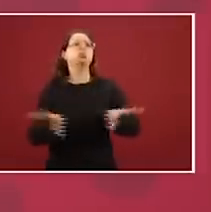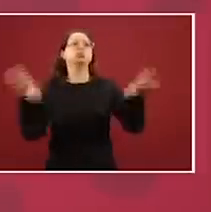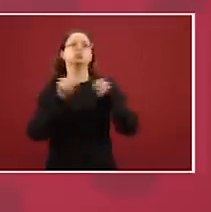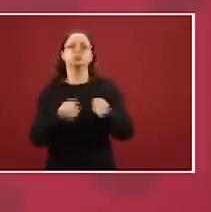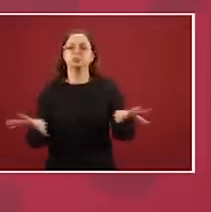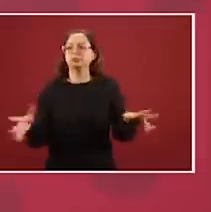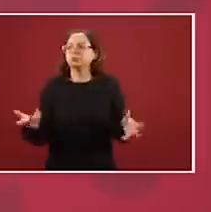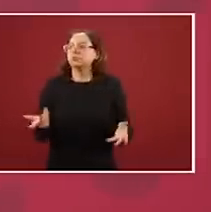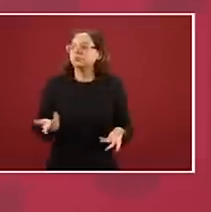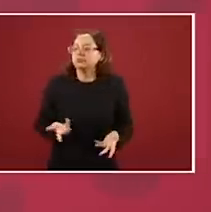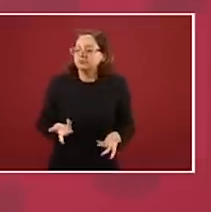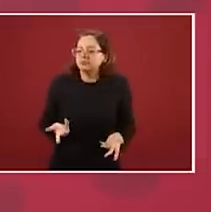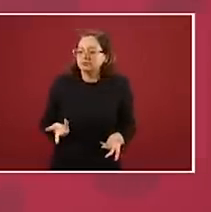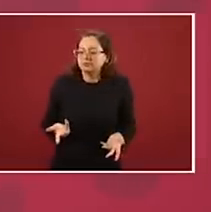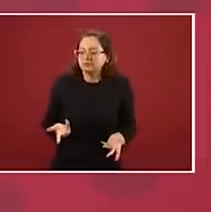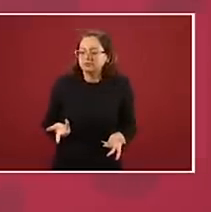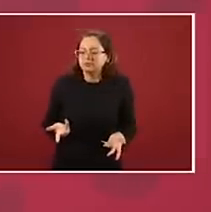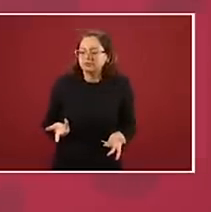Es